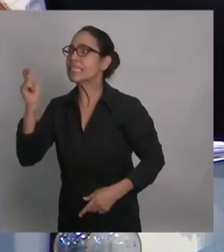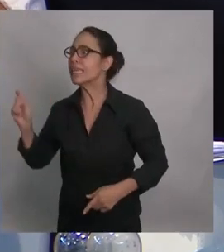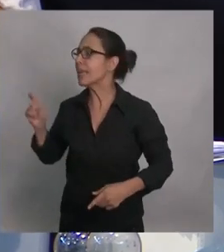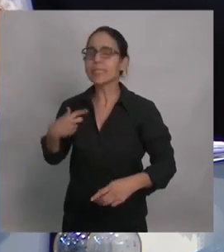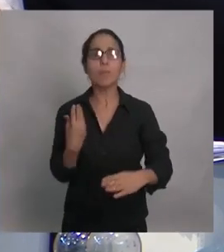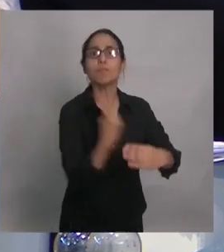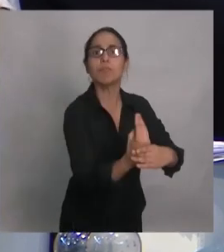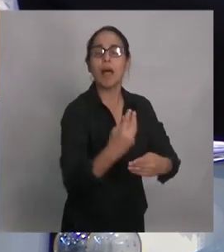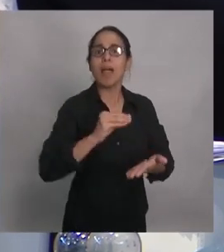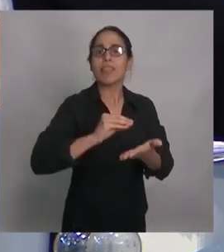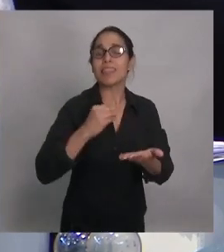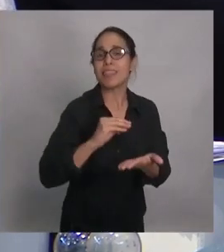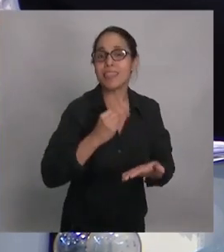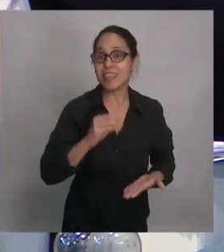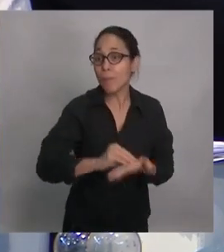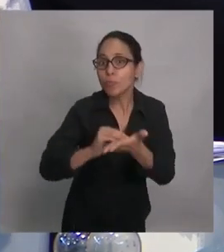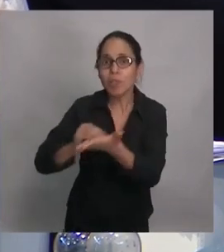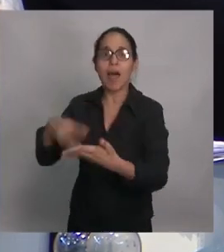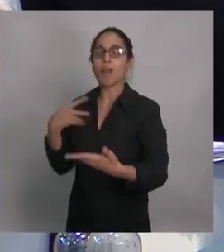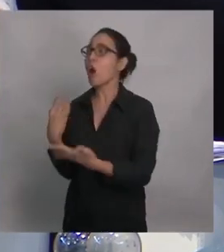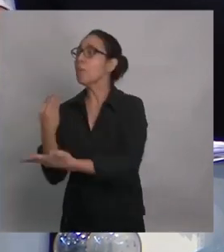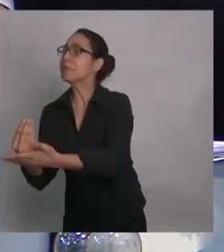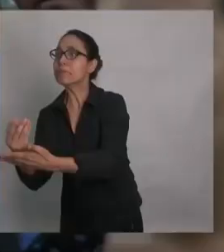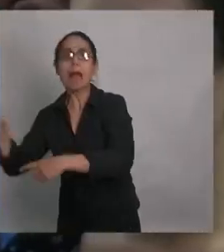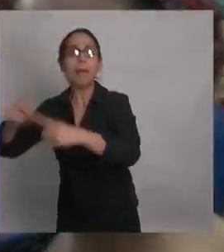a ver quién es diputado, a ver quién sale en la selfie.